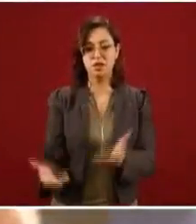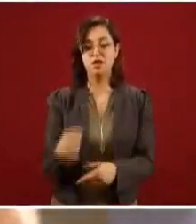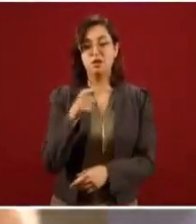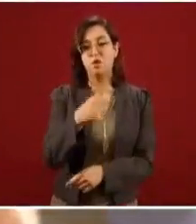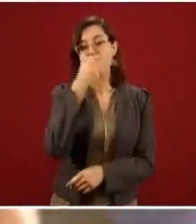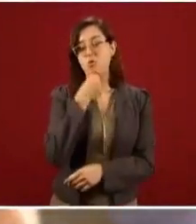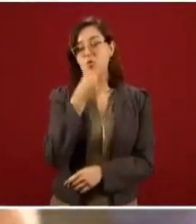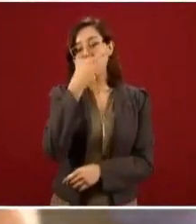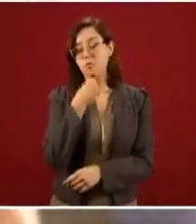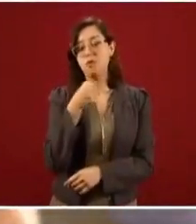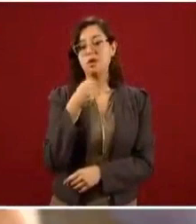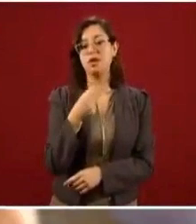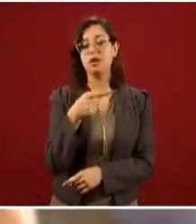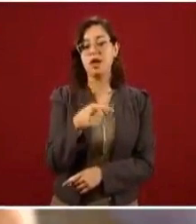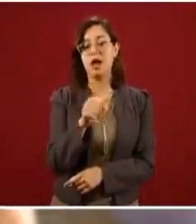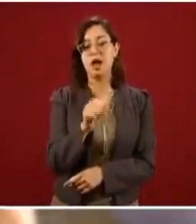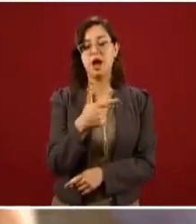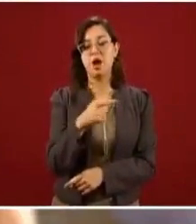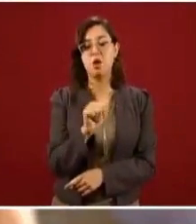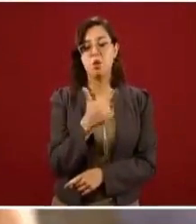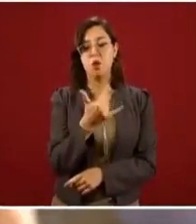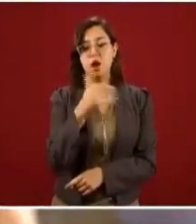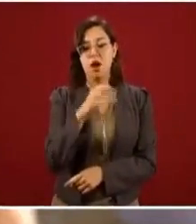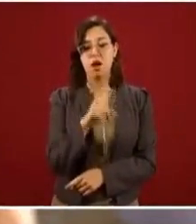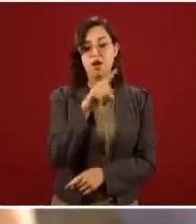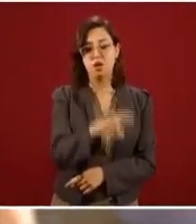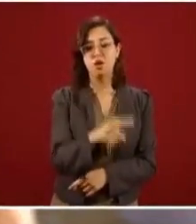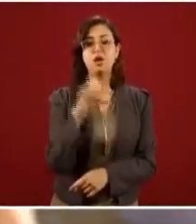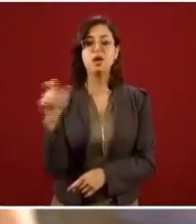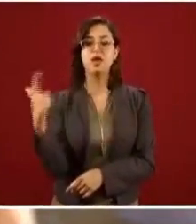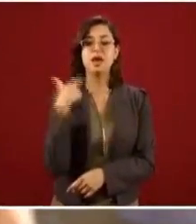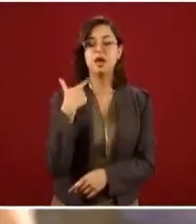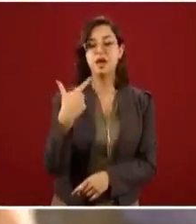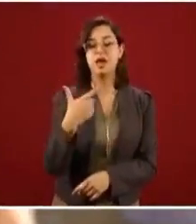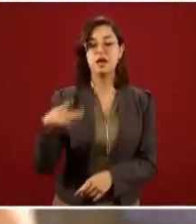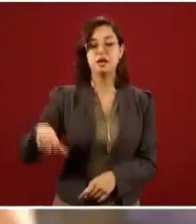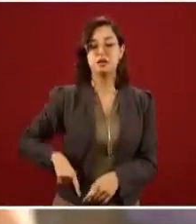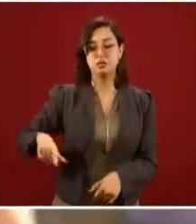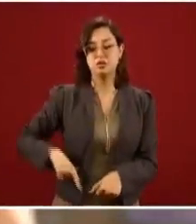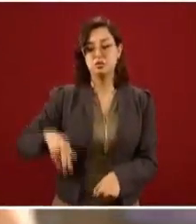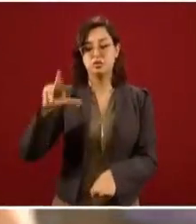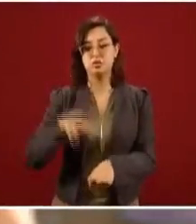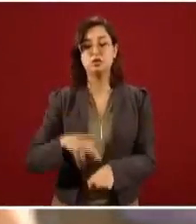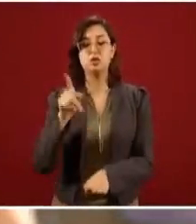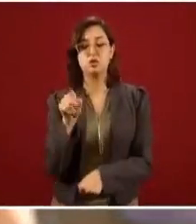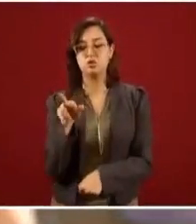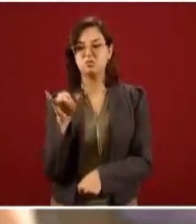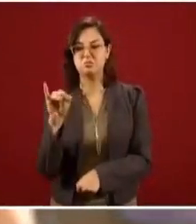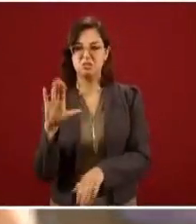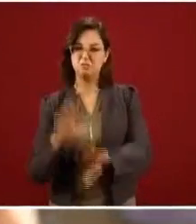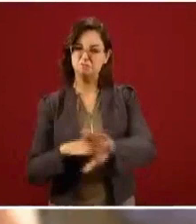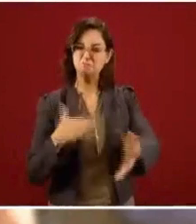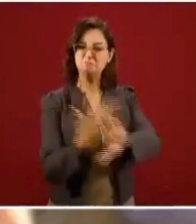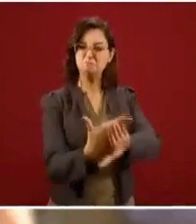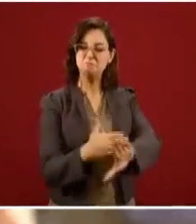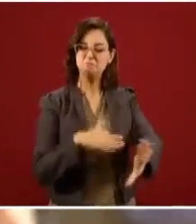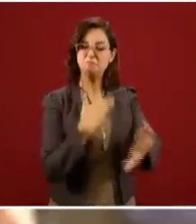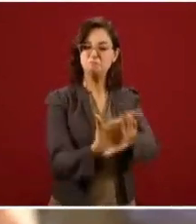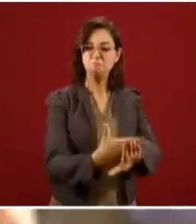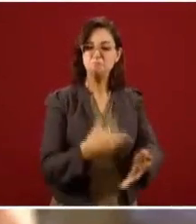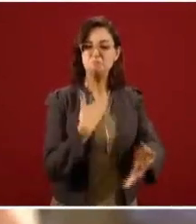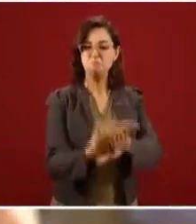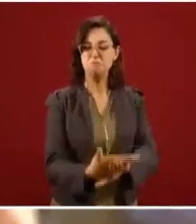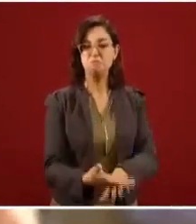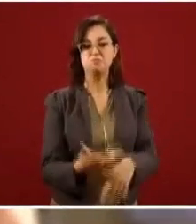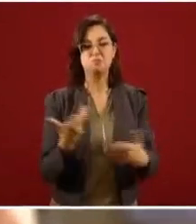acosado judicialmente por el exgobernador priista Humberto Moreira. Pero su caso lo